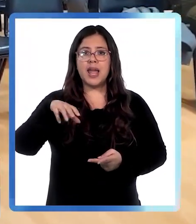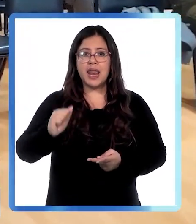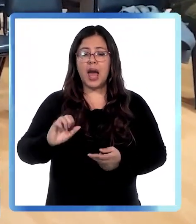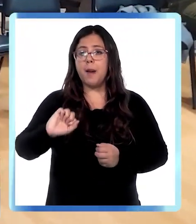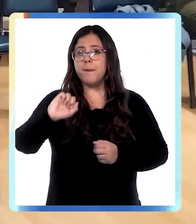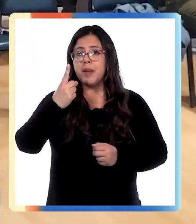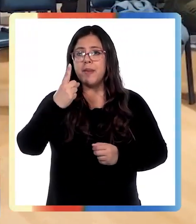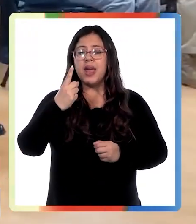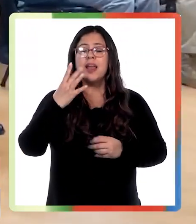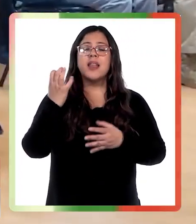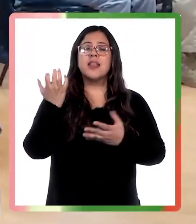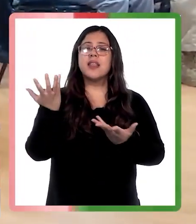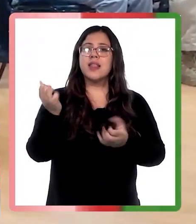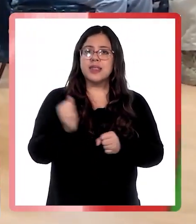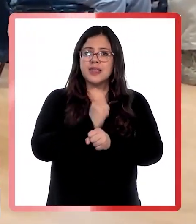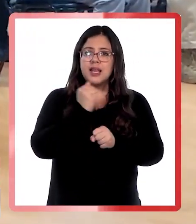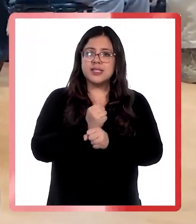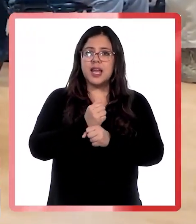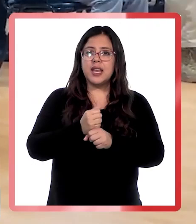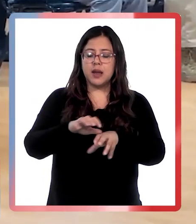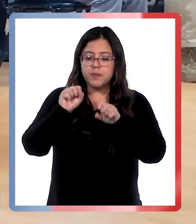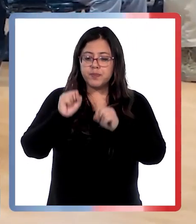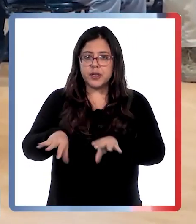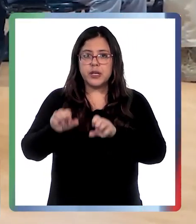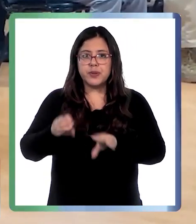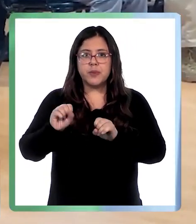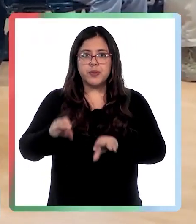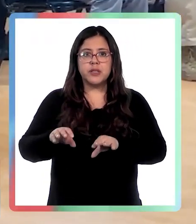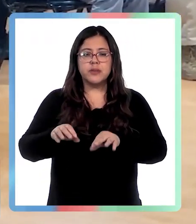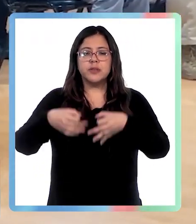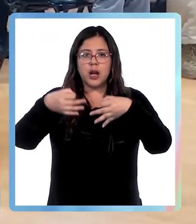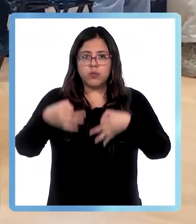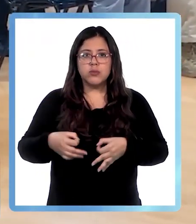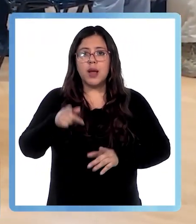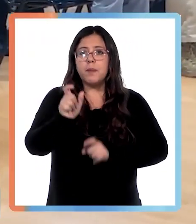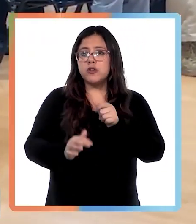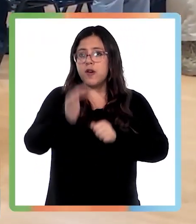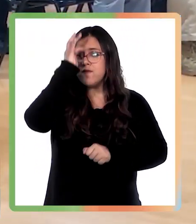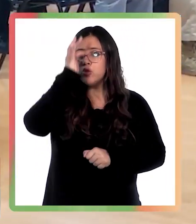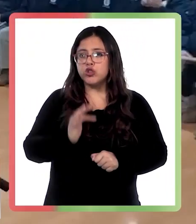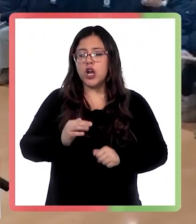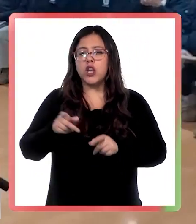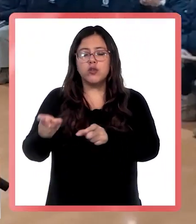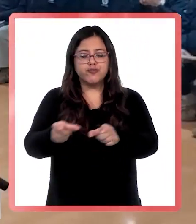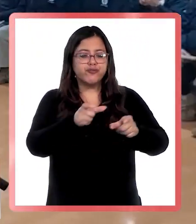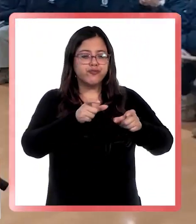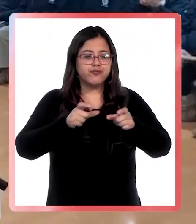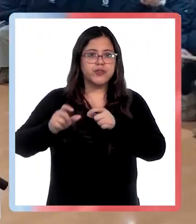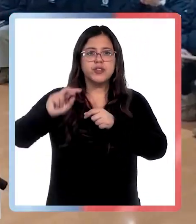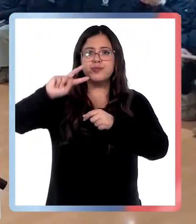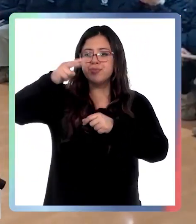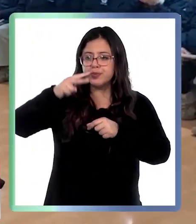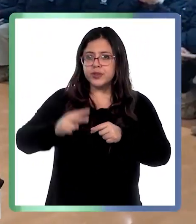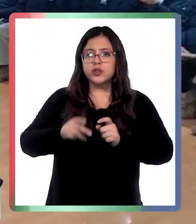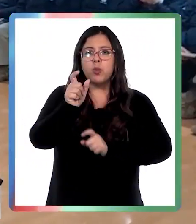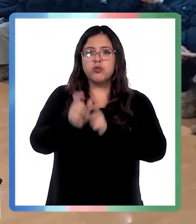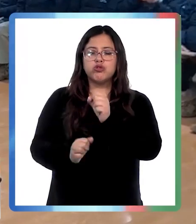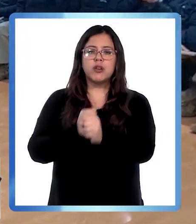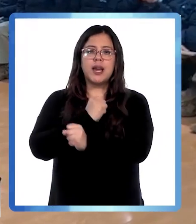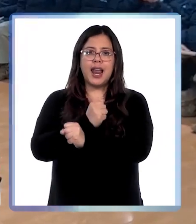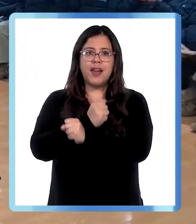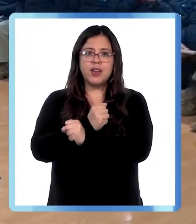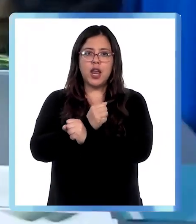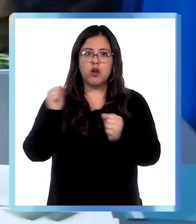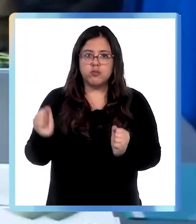taller de inducción de seguridad municipal destinado a capacitar a los funcionarios que realizan patrullajes mixtos con